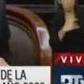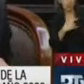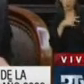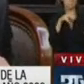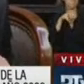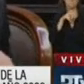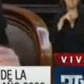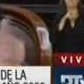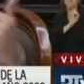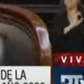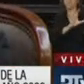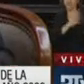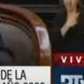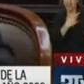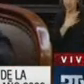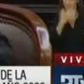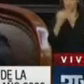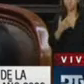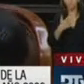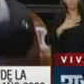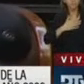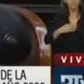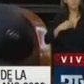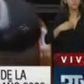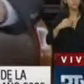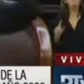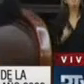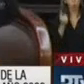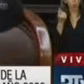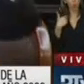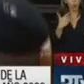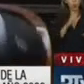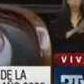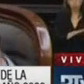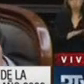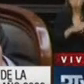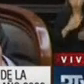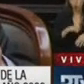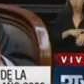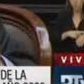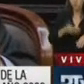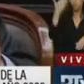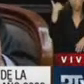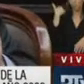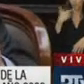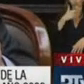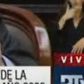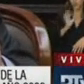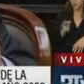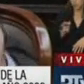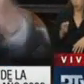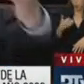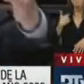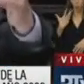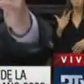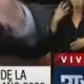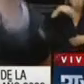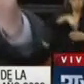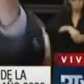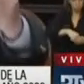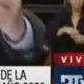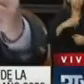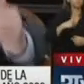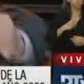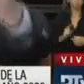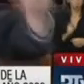gasto crece menos de lo que crece el producto, se achica el peso del gasto dentro del producto, punto número uno. Punto número dos, el oficialismo